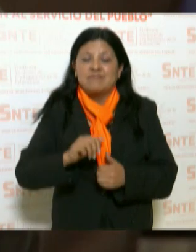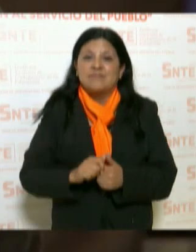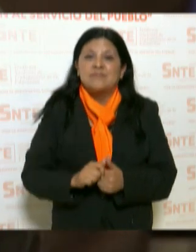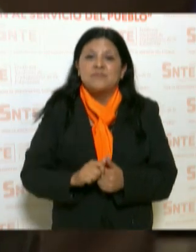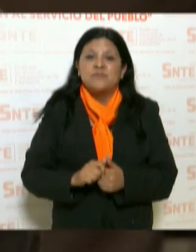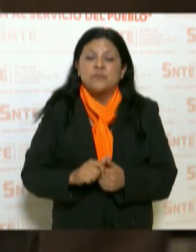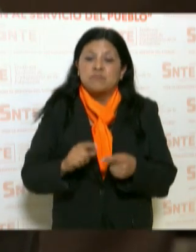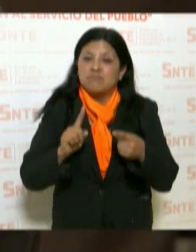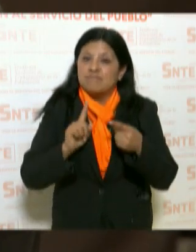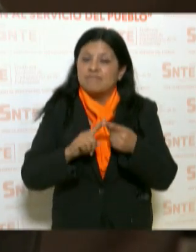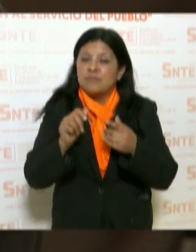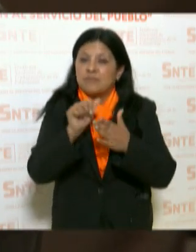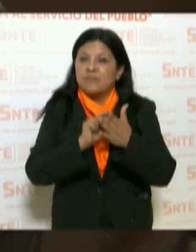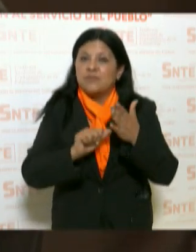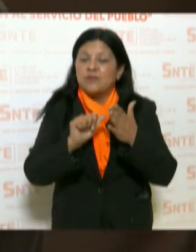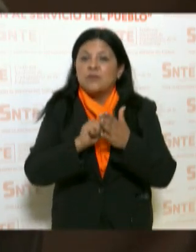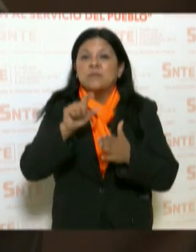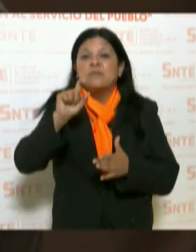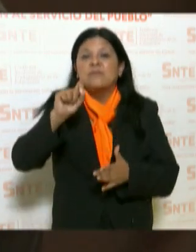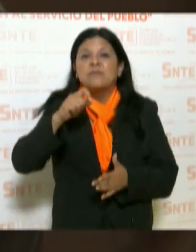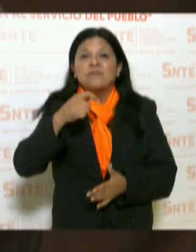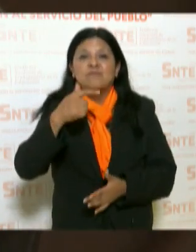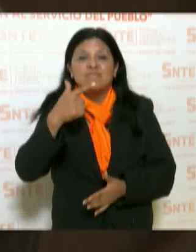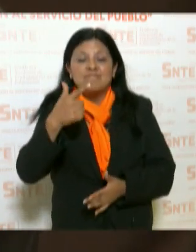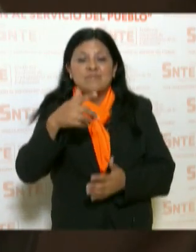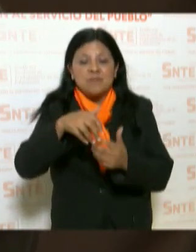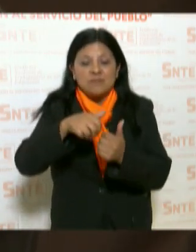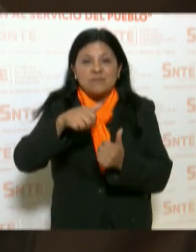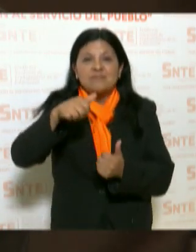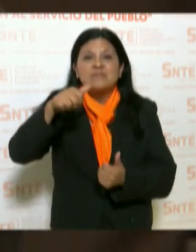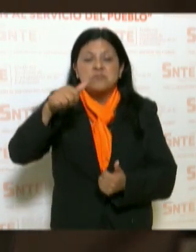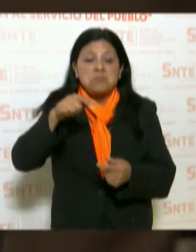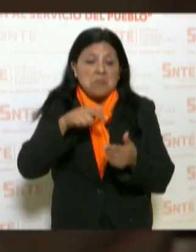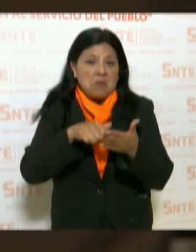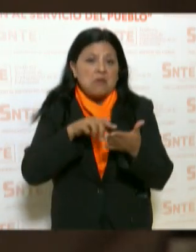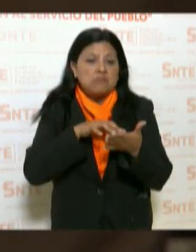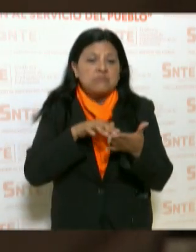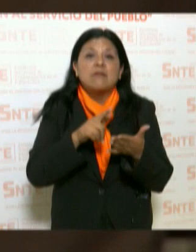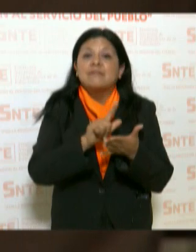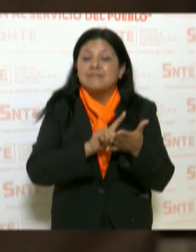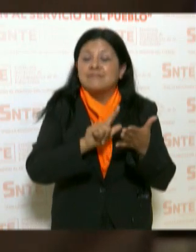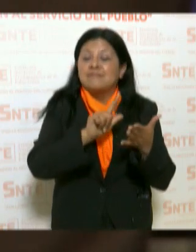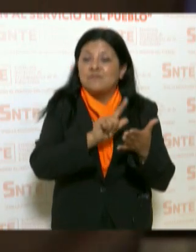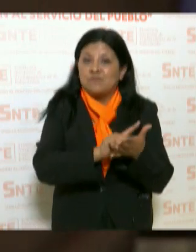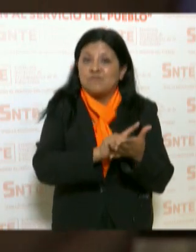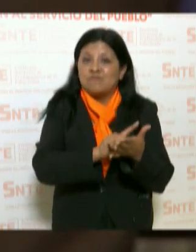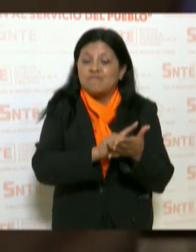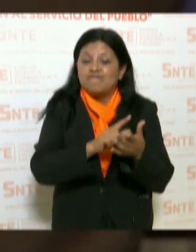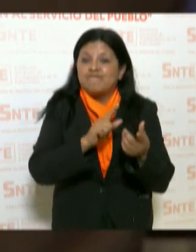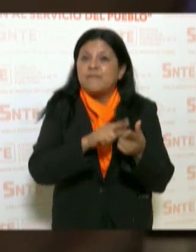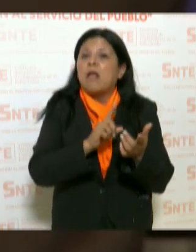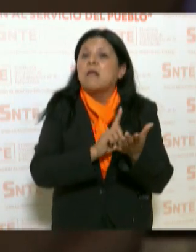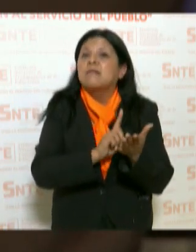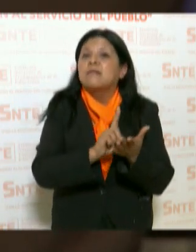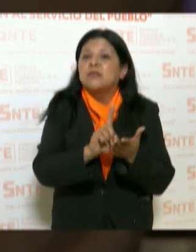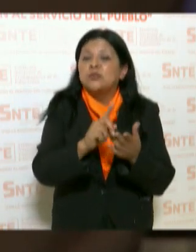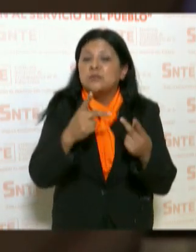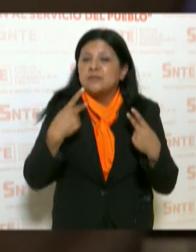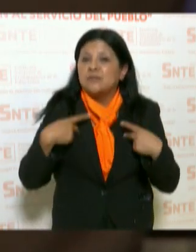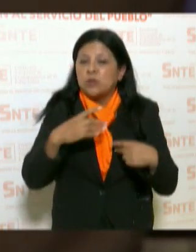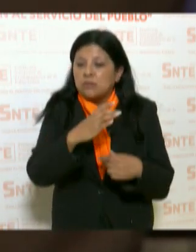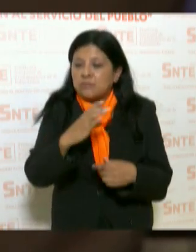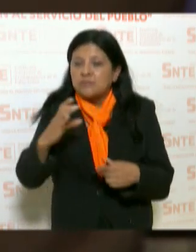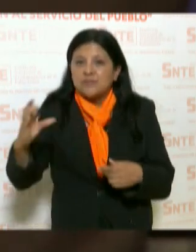El artículo 27 de la Constitución, que establece el derecho de los campesinos a la tierra